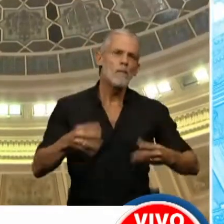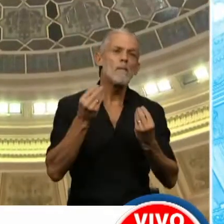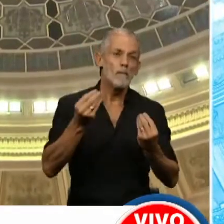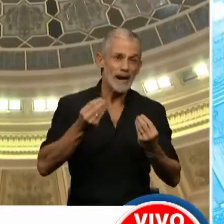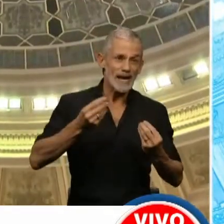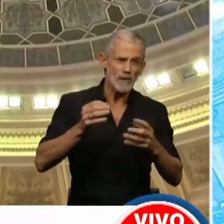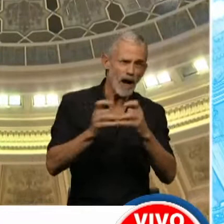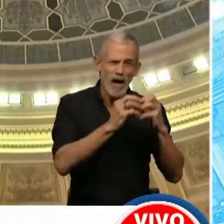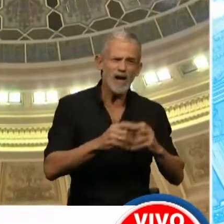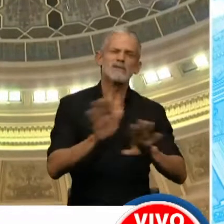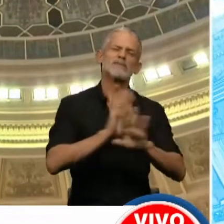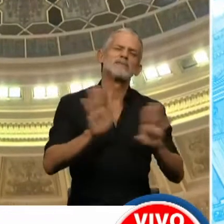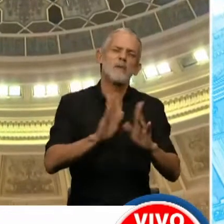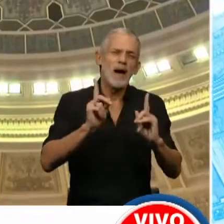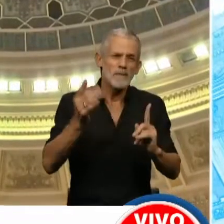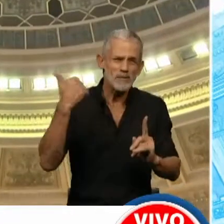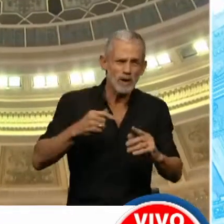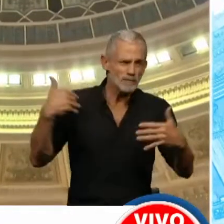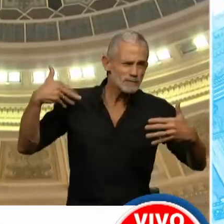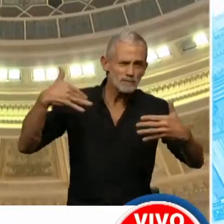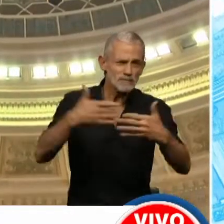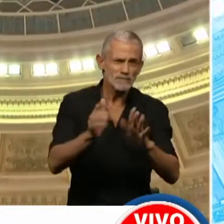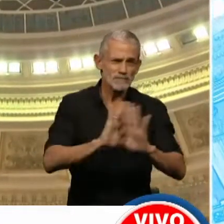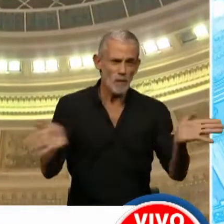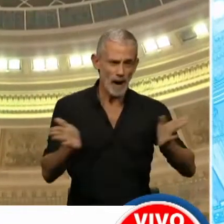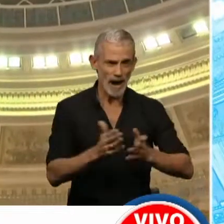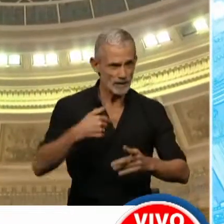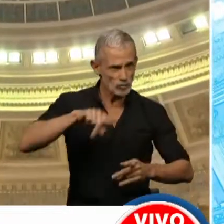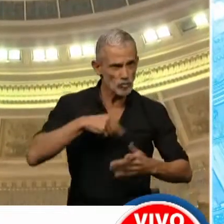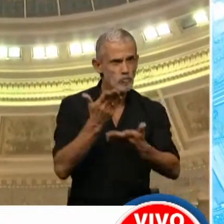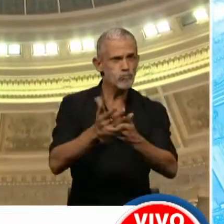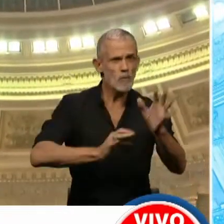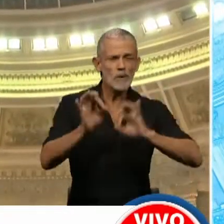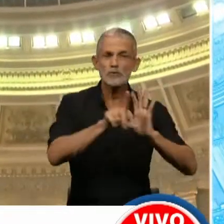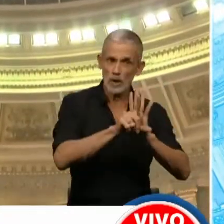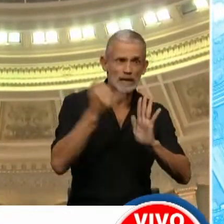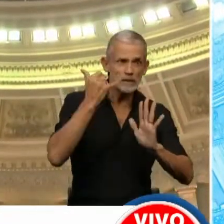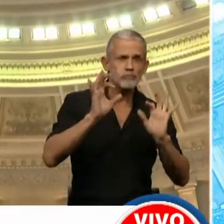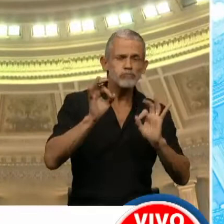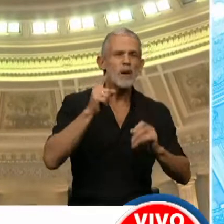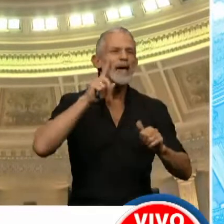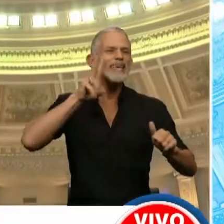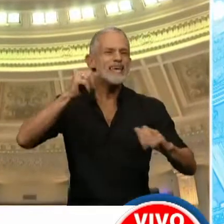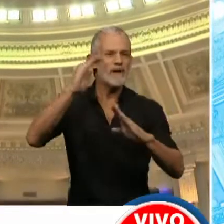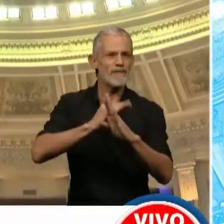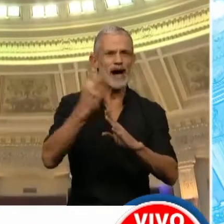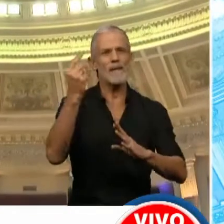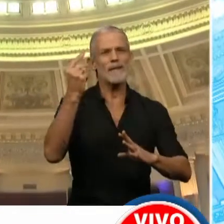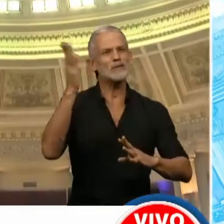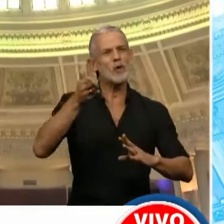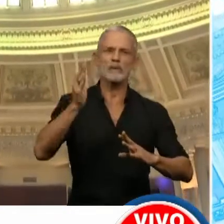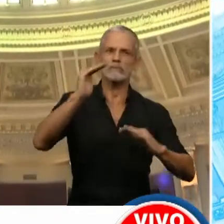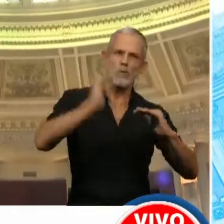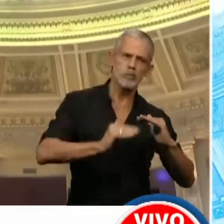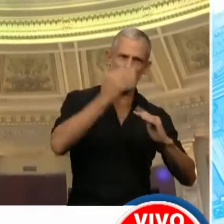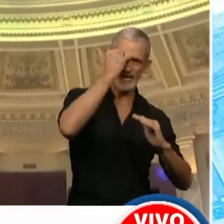no tengamos estas discusiones como las que estuvimos teniendo recién. Hemos presentado un proyecto de ley para bajar el IVA del 21% actual al